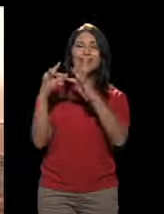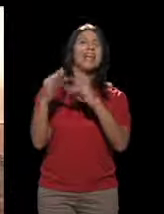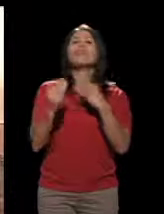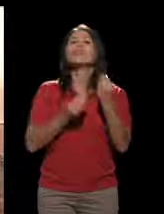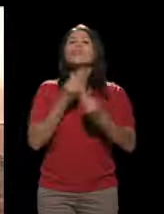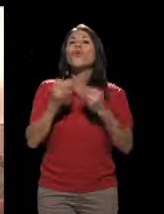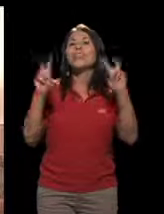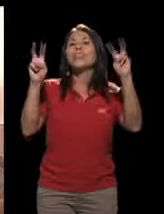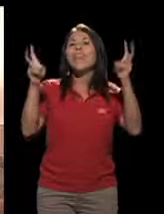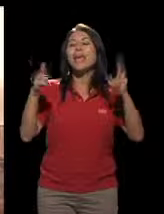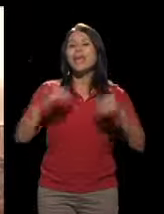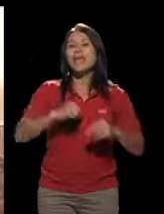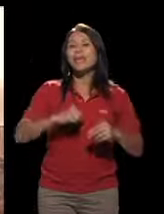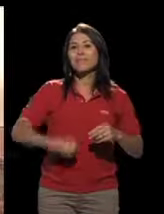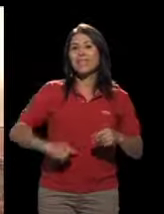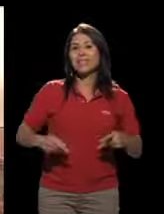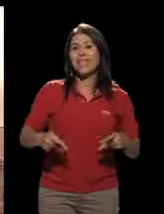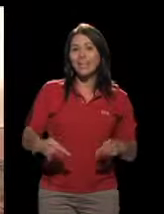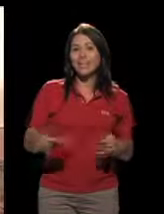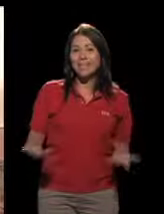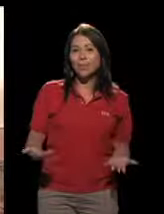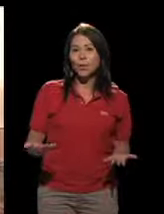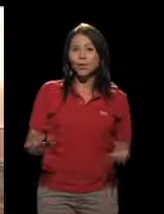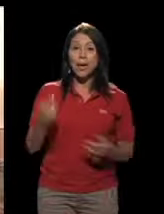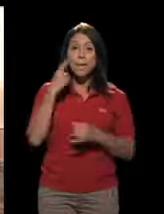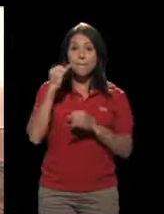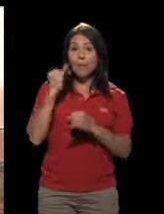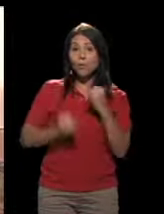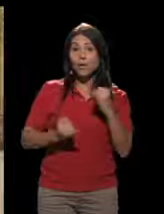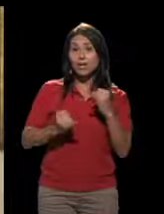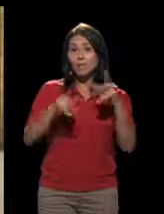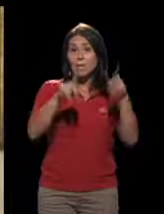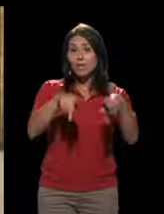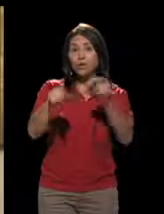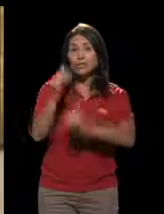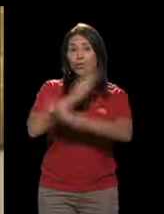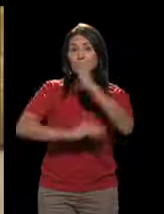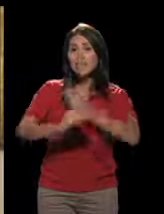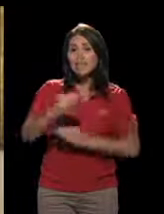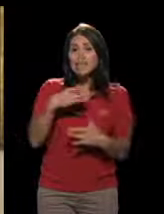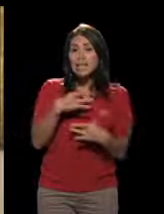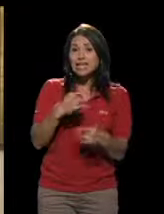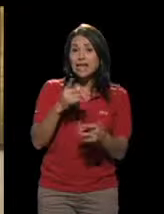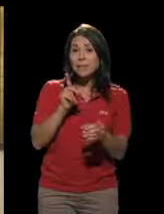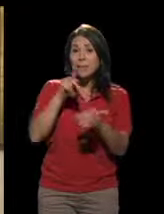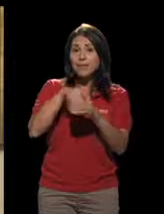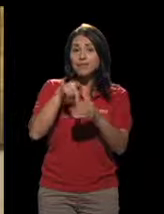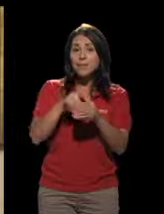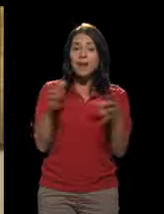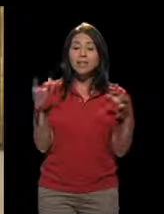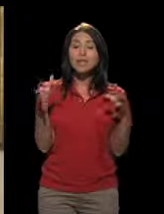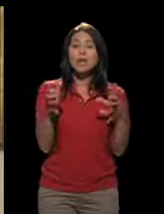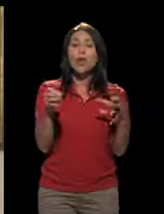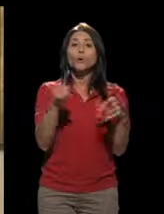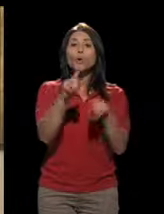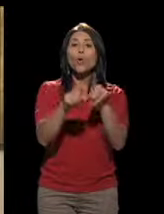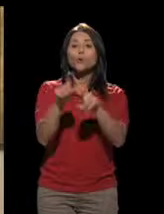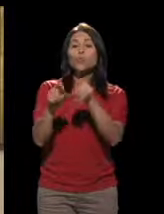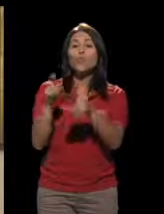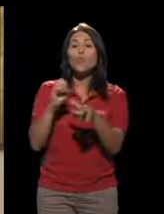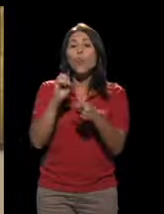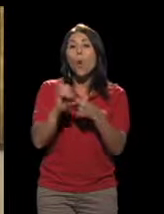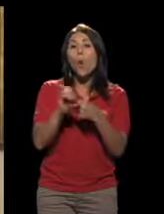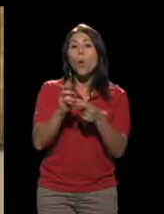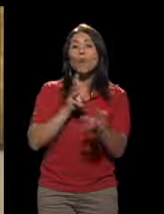sobre el tema de esterilización. Para concluir, doña Ana Elena, personas con discapacidad que estén interesadas en participar de este consejo consultivo